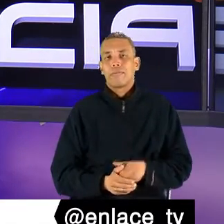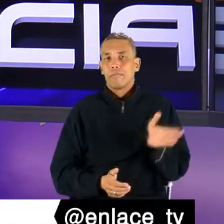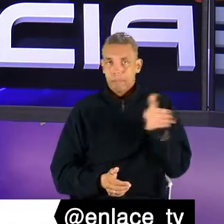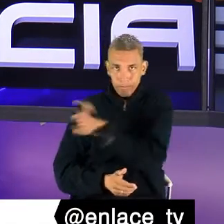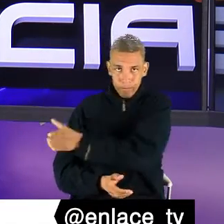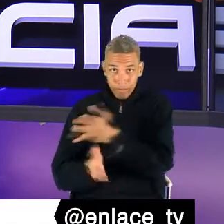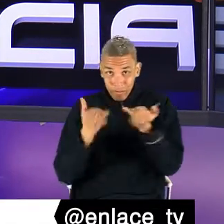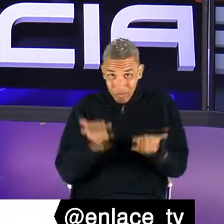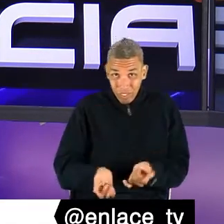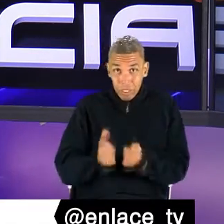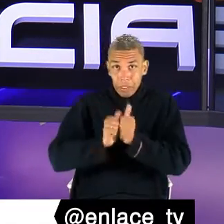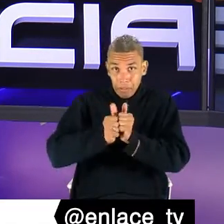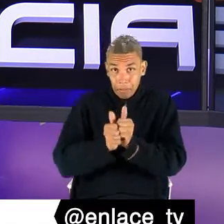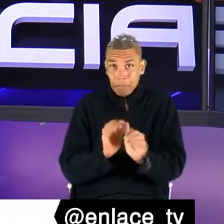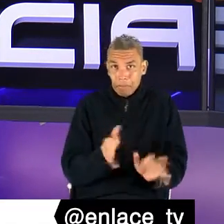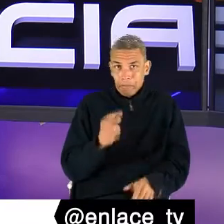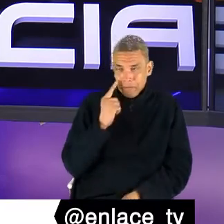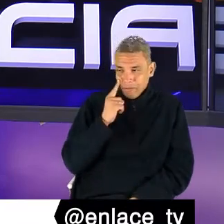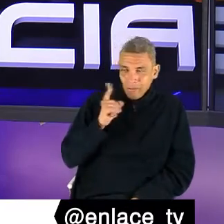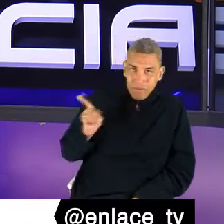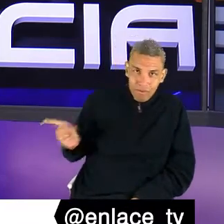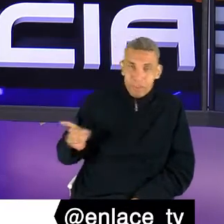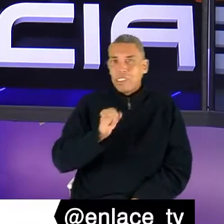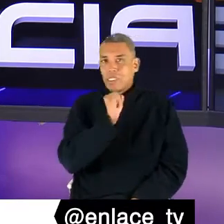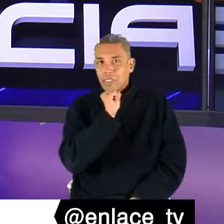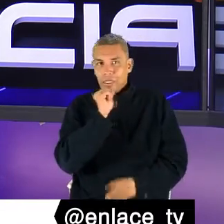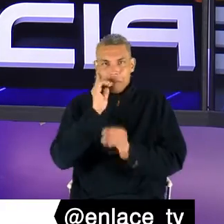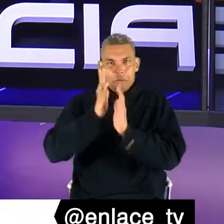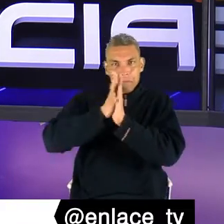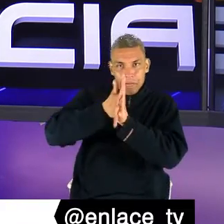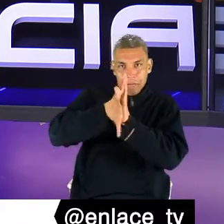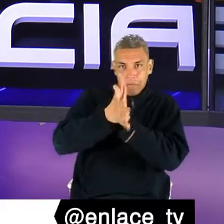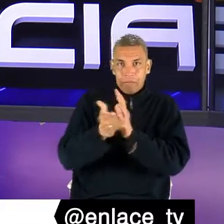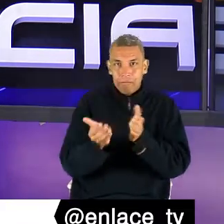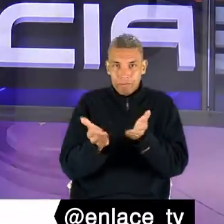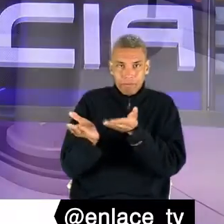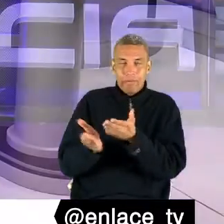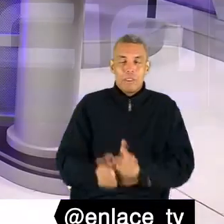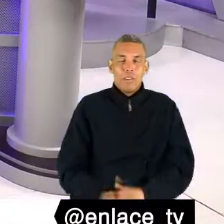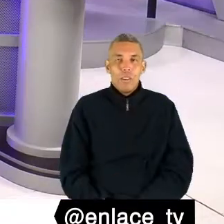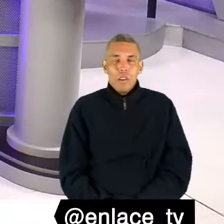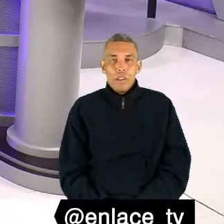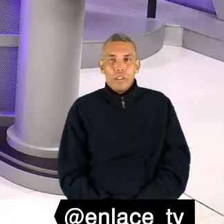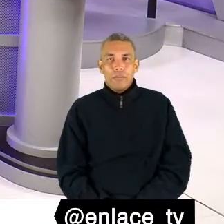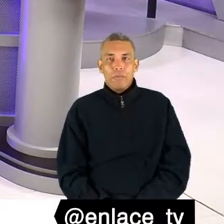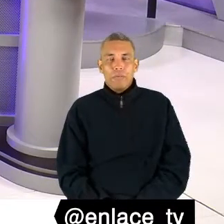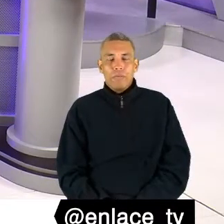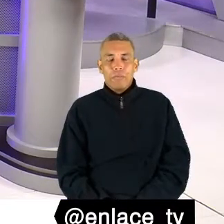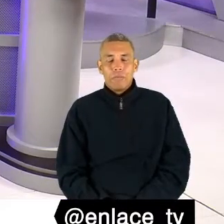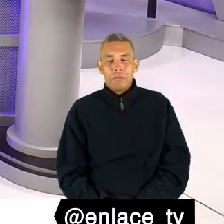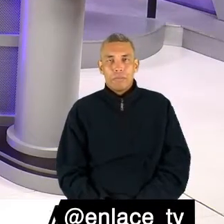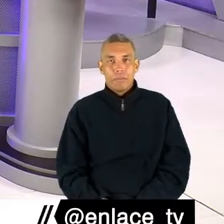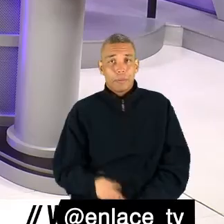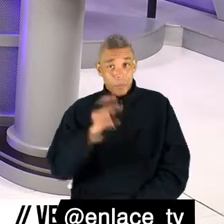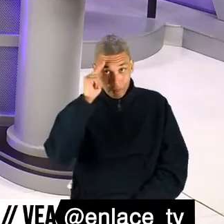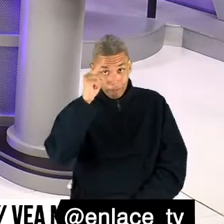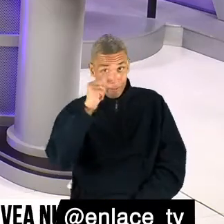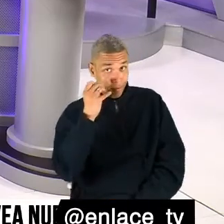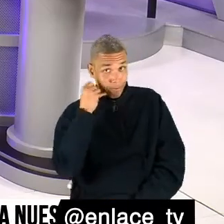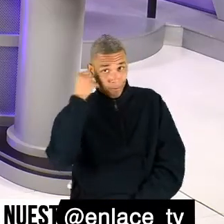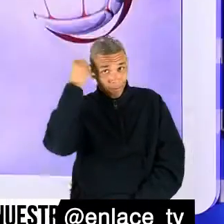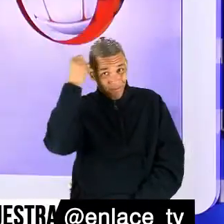Enlace Noticias. Ya está listo Luis Alfonso, el Pocho Molina, con todos los detalles. Adelante, Pocho, muy buenas tardes para usted. Hola, Yannick, ¿qué tal? Saludo para